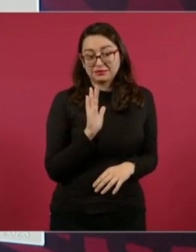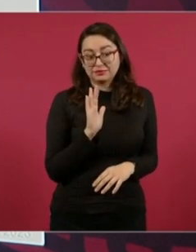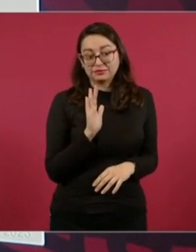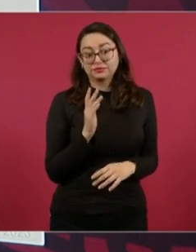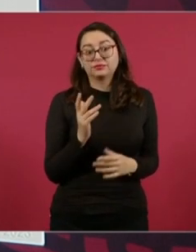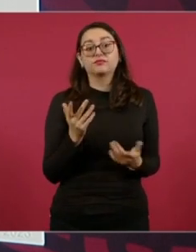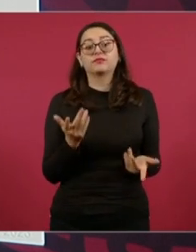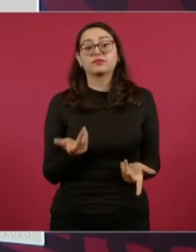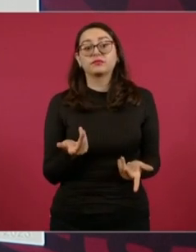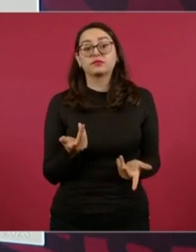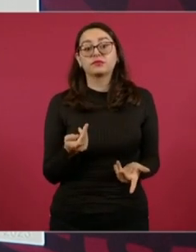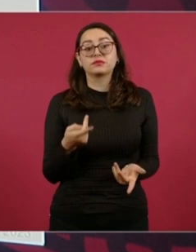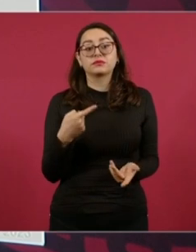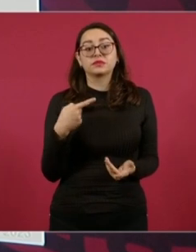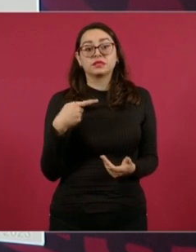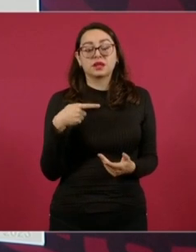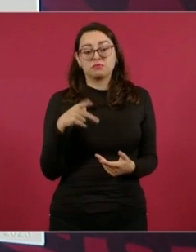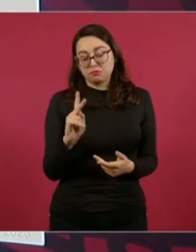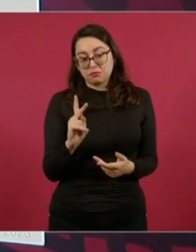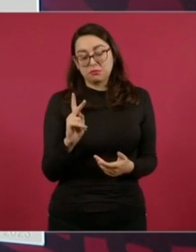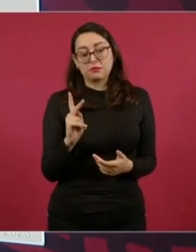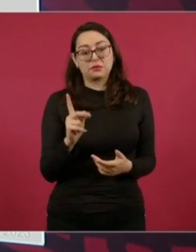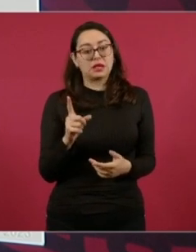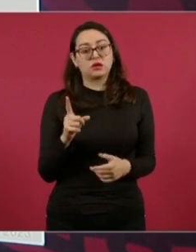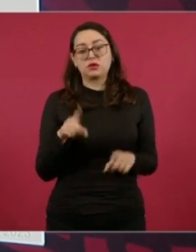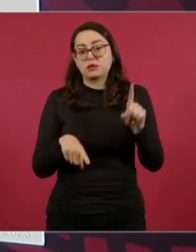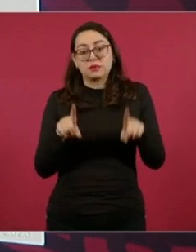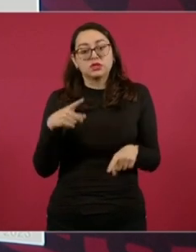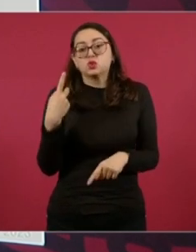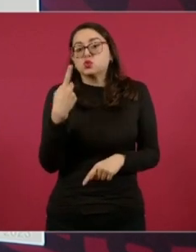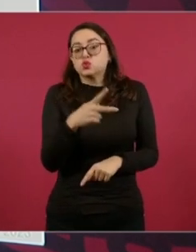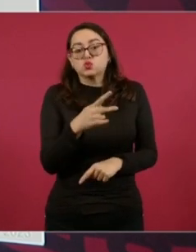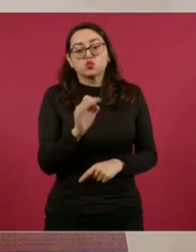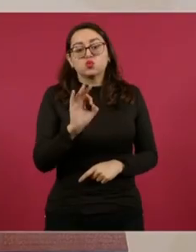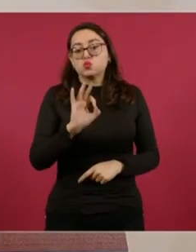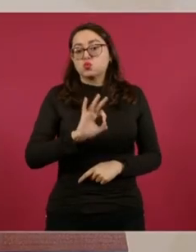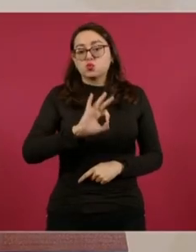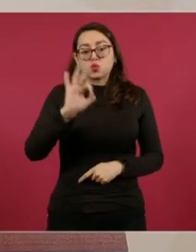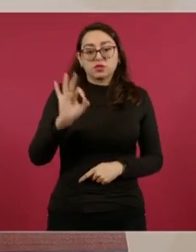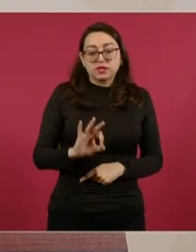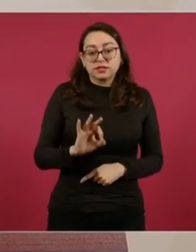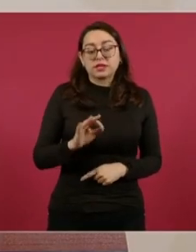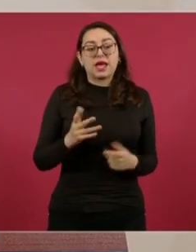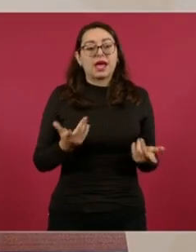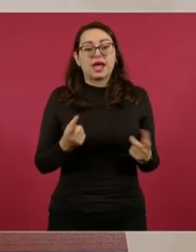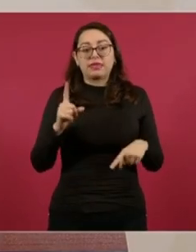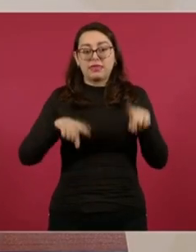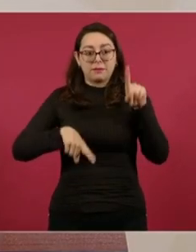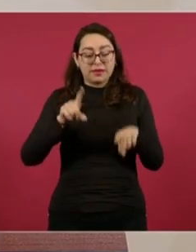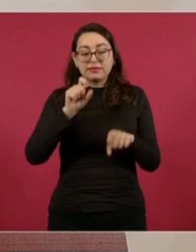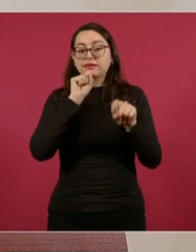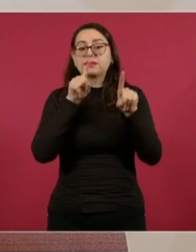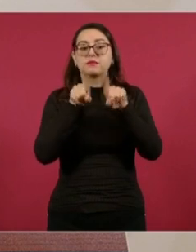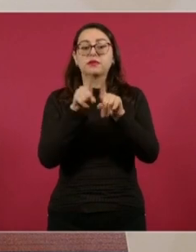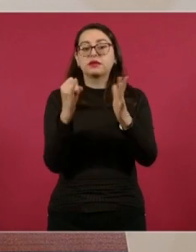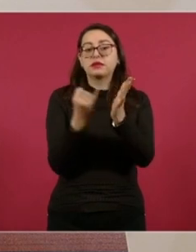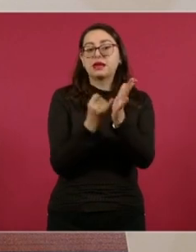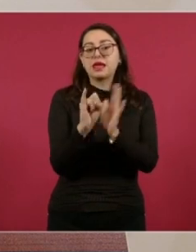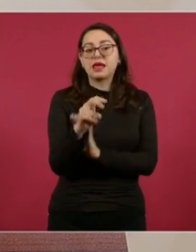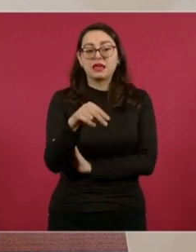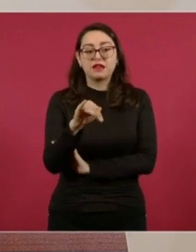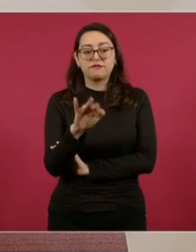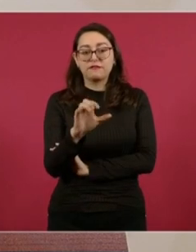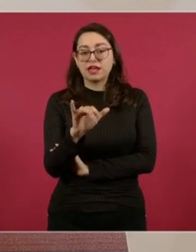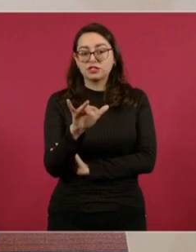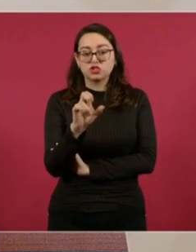de acuerdo al incremento de la inflación, nunca